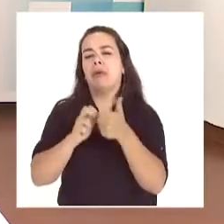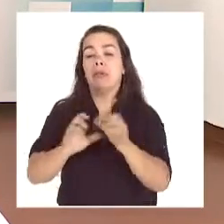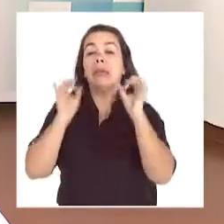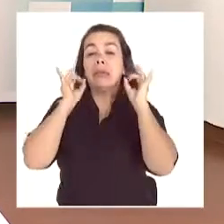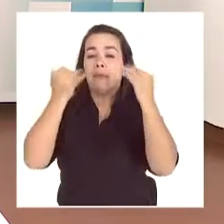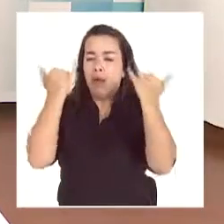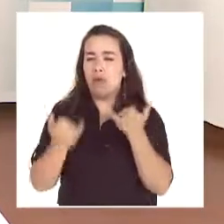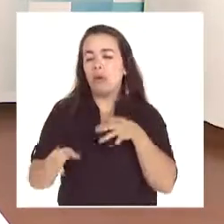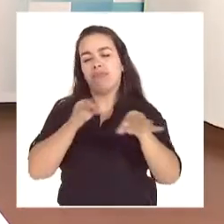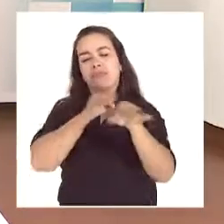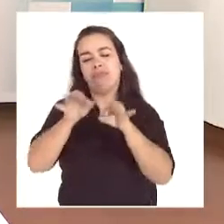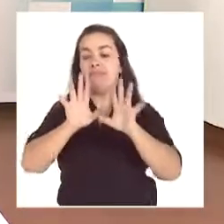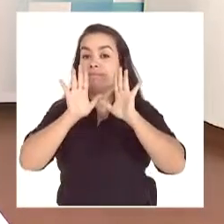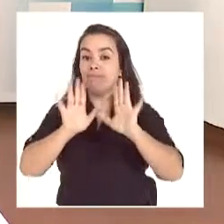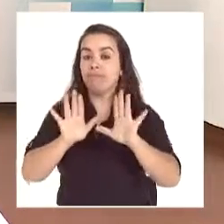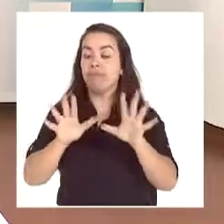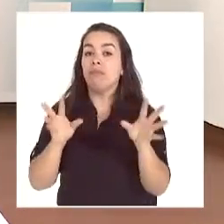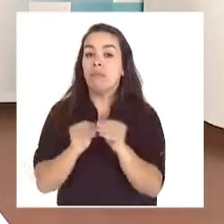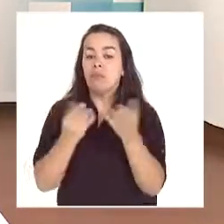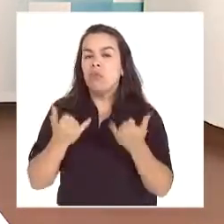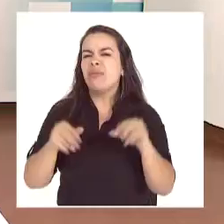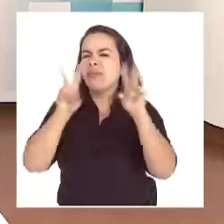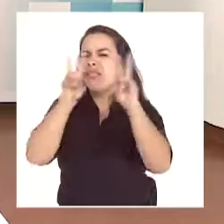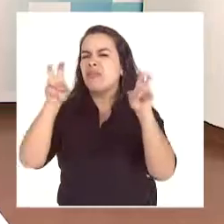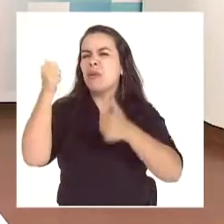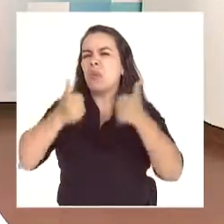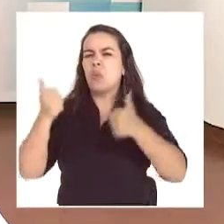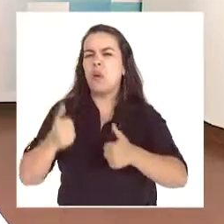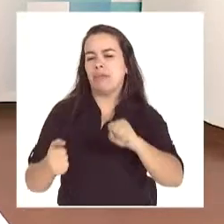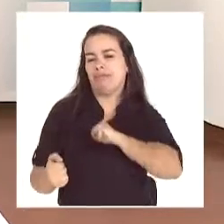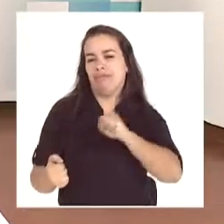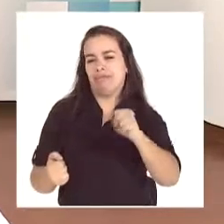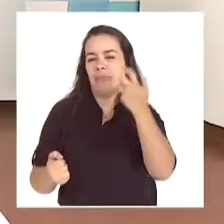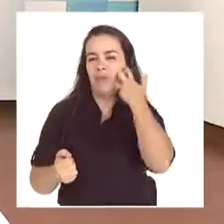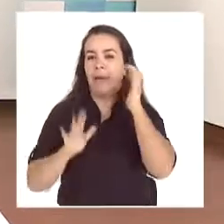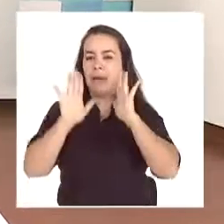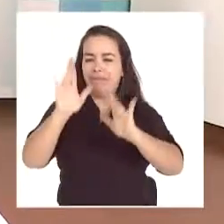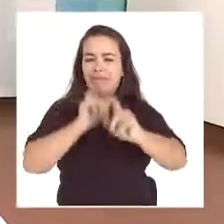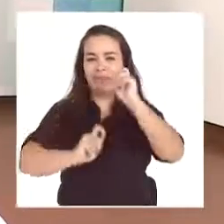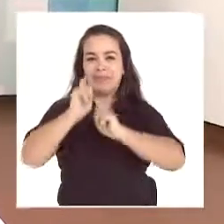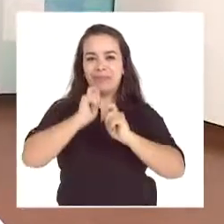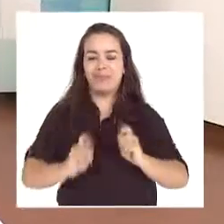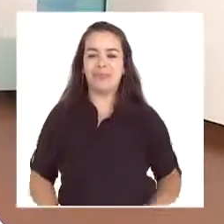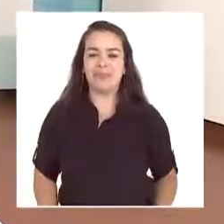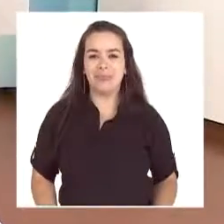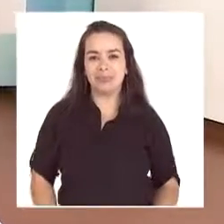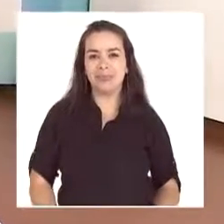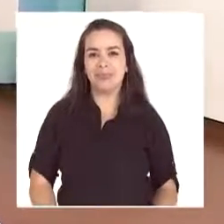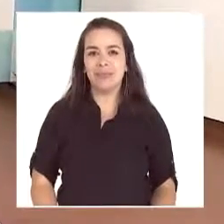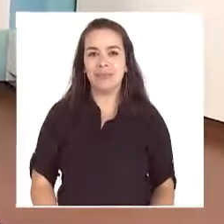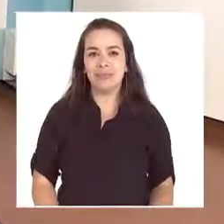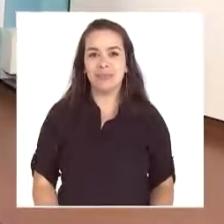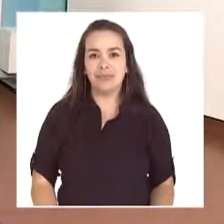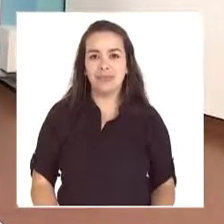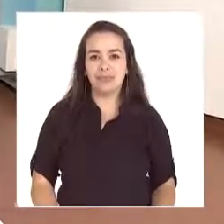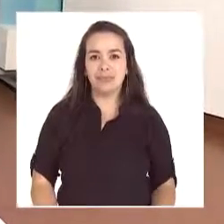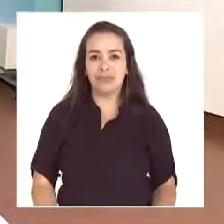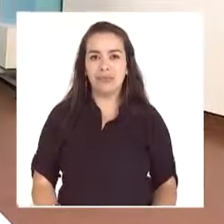las que estamos mencionando ahora, hoy hablando de la enfermedad cardiovascular. Ya regresamos.